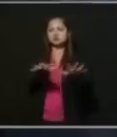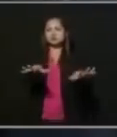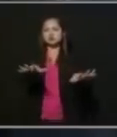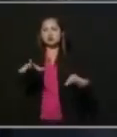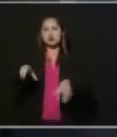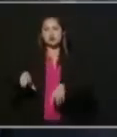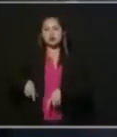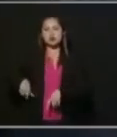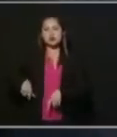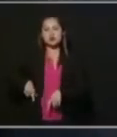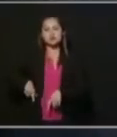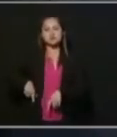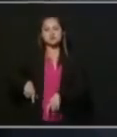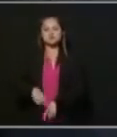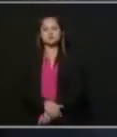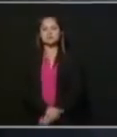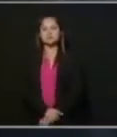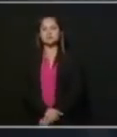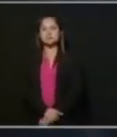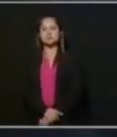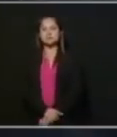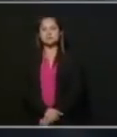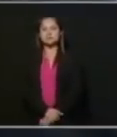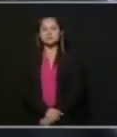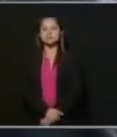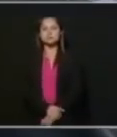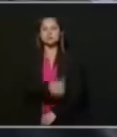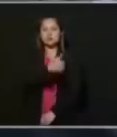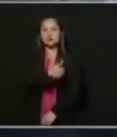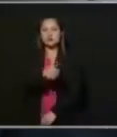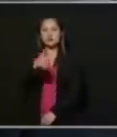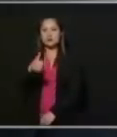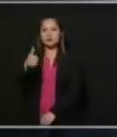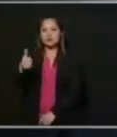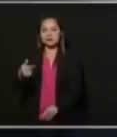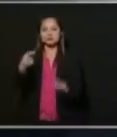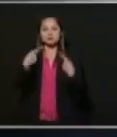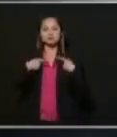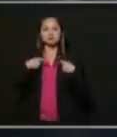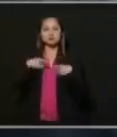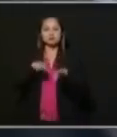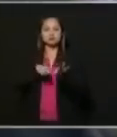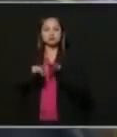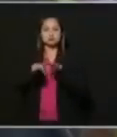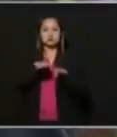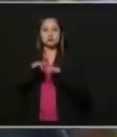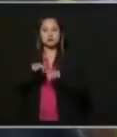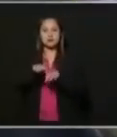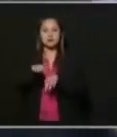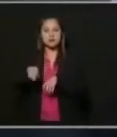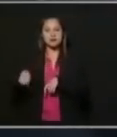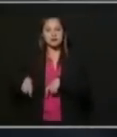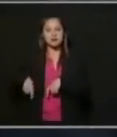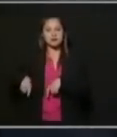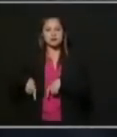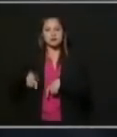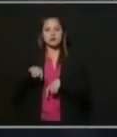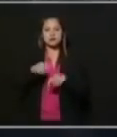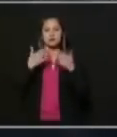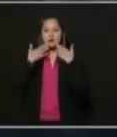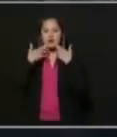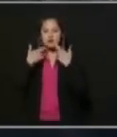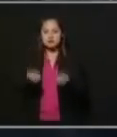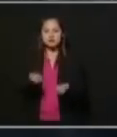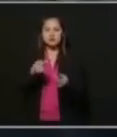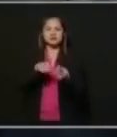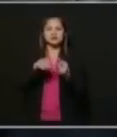gobierno. Los funcionarios de Hacienda, de Comunicaciones, de Energía y